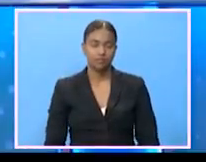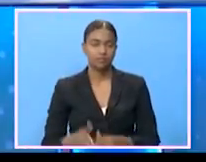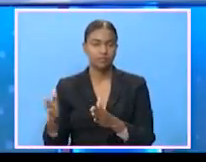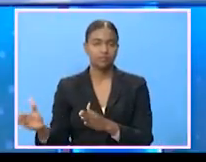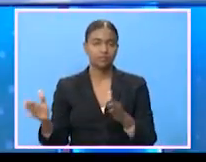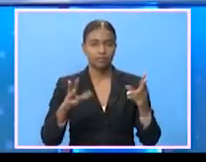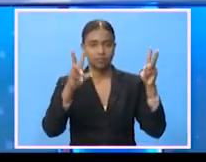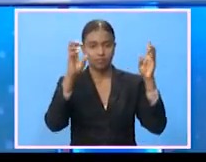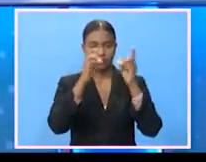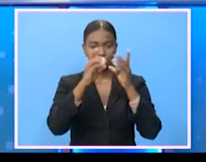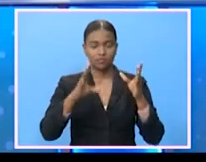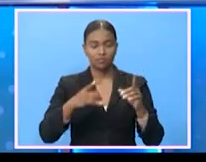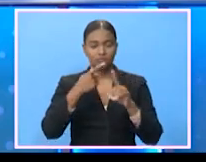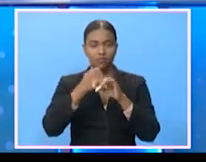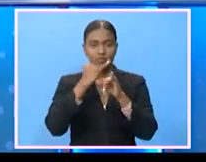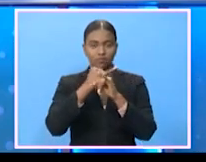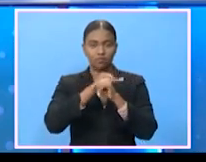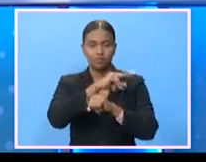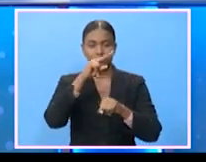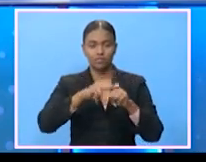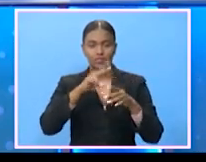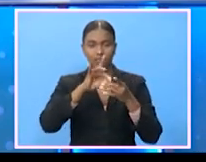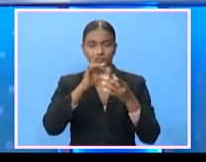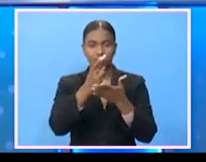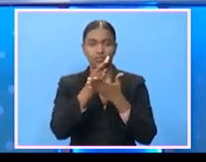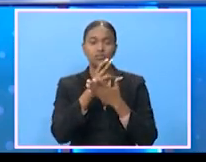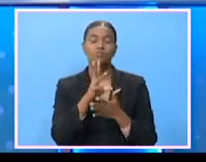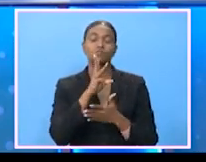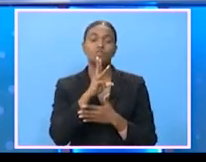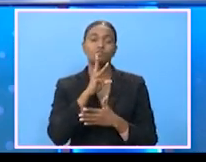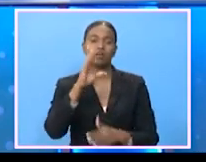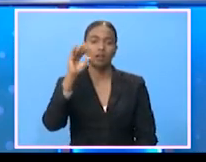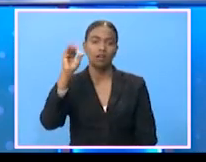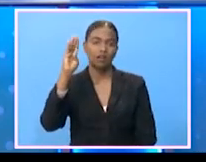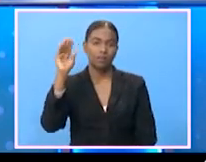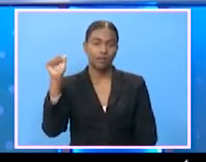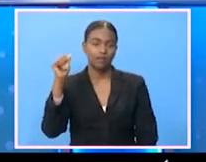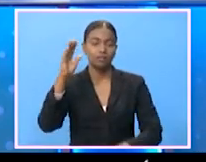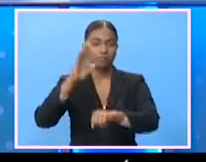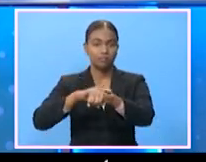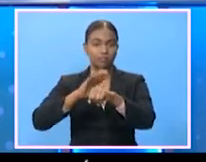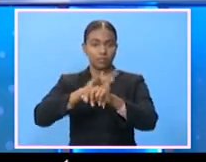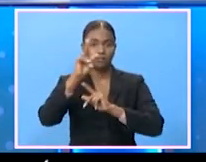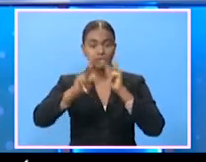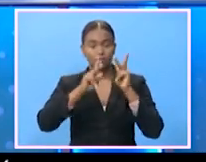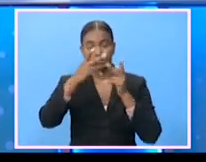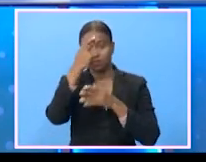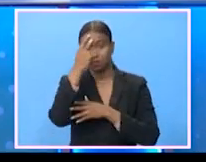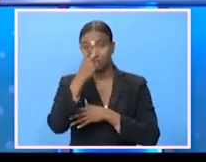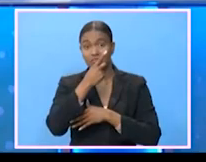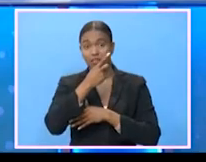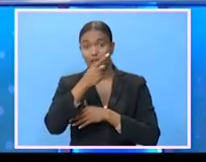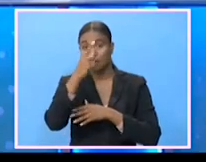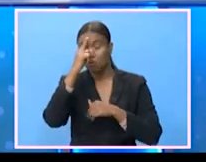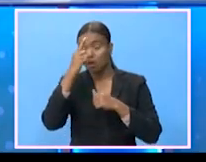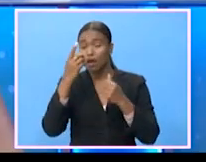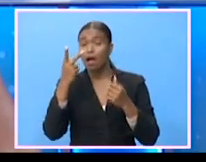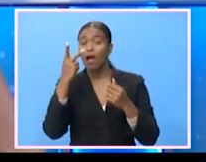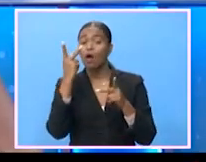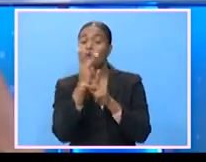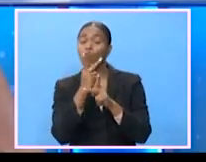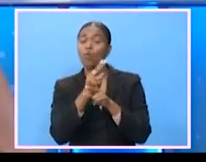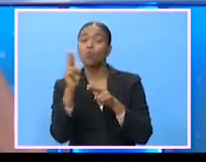Cambiemos el tema. El director del Instituto Nacional de Recursos Hidráulicos, Olmedo Cava, llamó a la población dominicana a racionalizar el